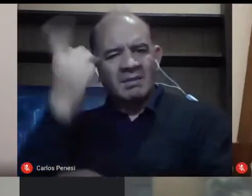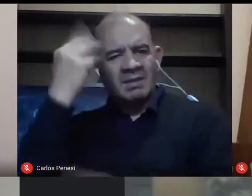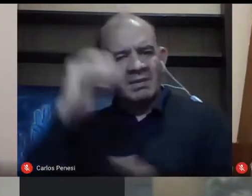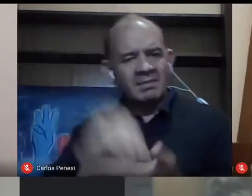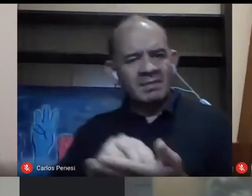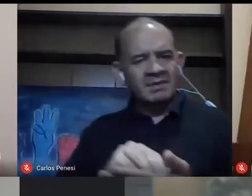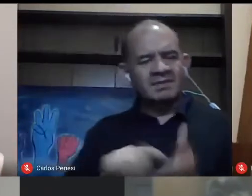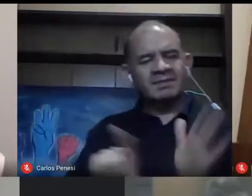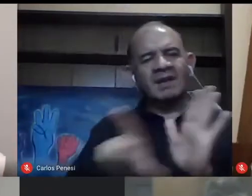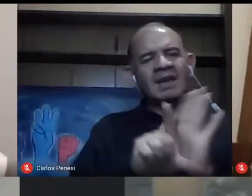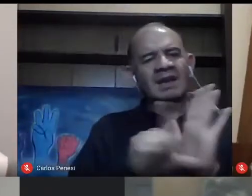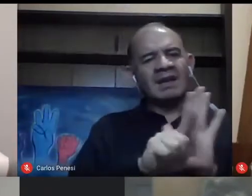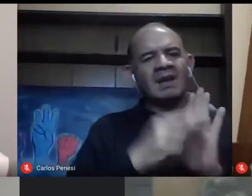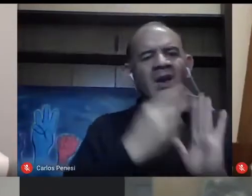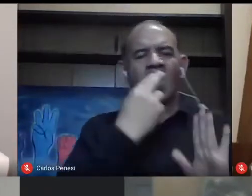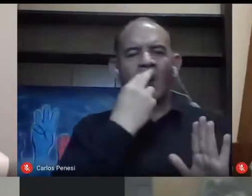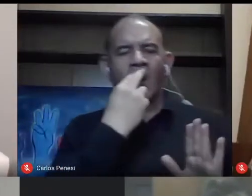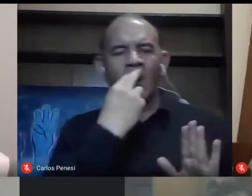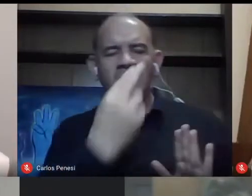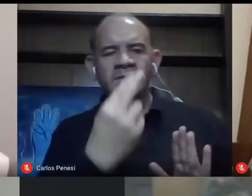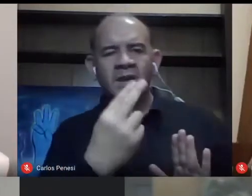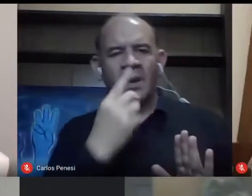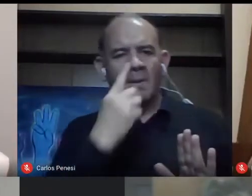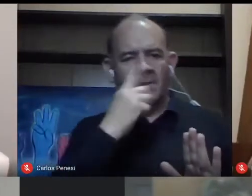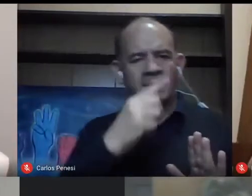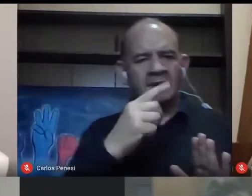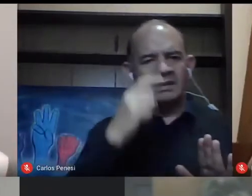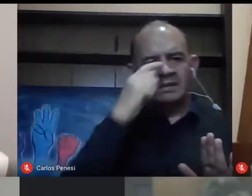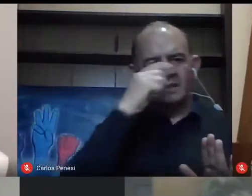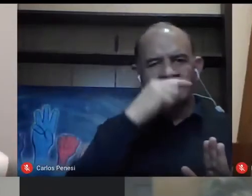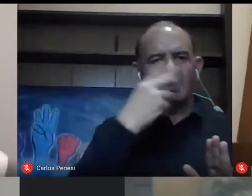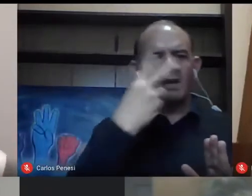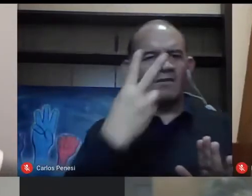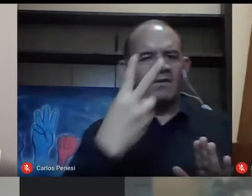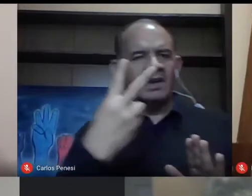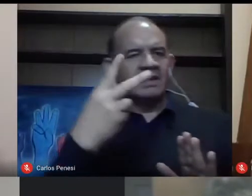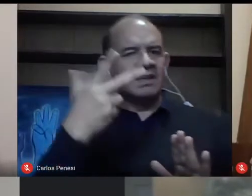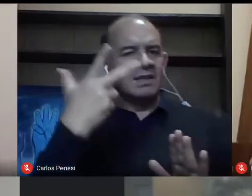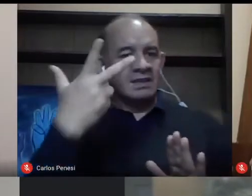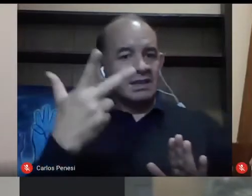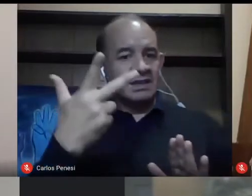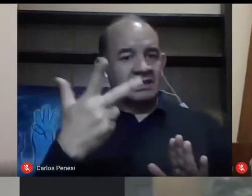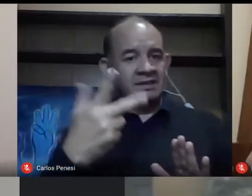la 11.723, en el artículo 36, y